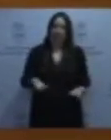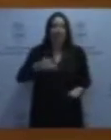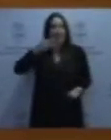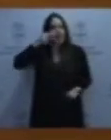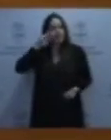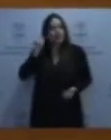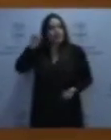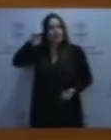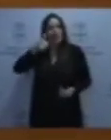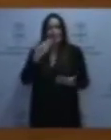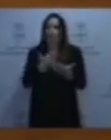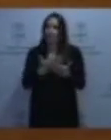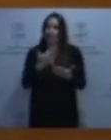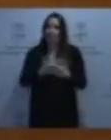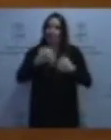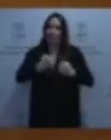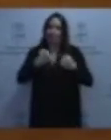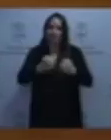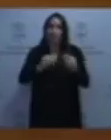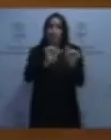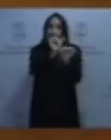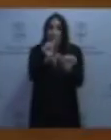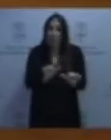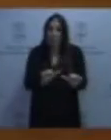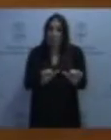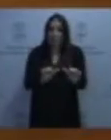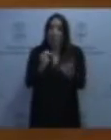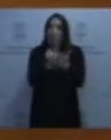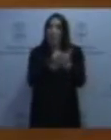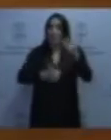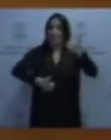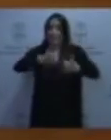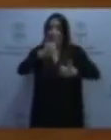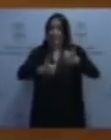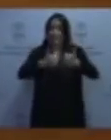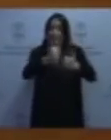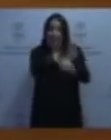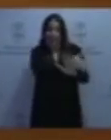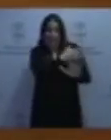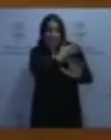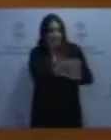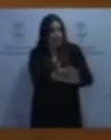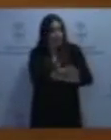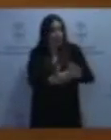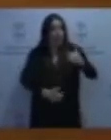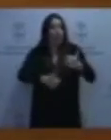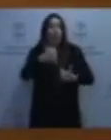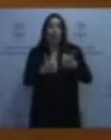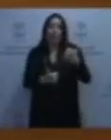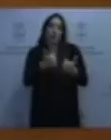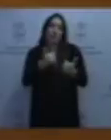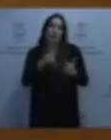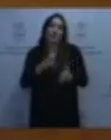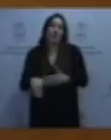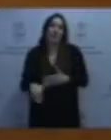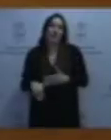demostró tozudamente que con el modelo de pruebas de OPE que se fijo hasta ahora, las oposiciones acababan